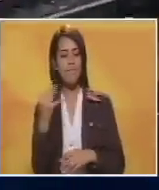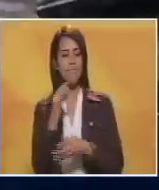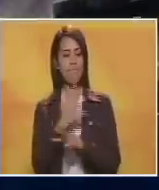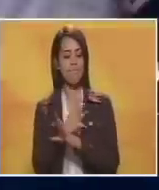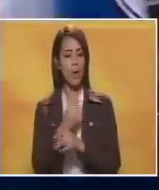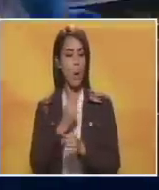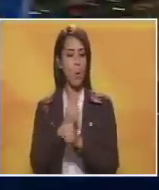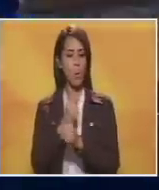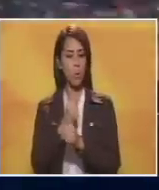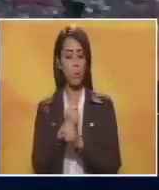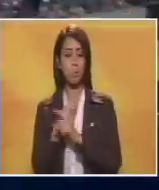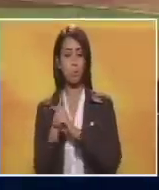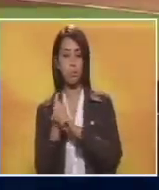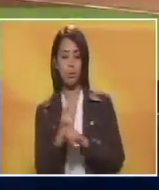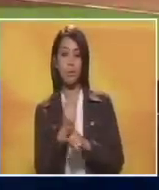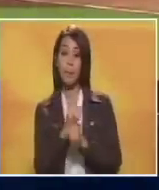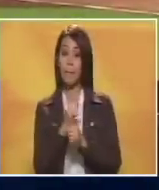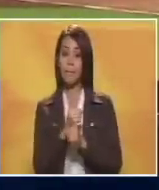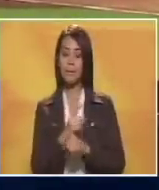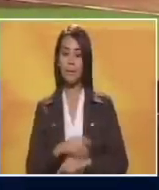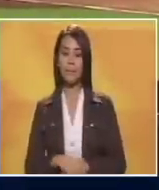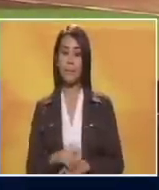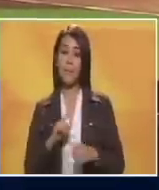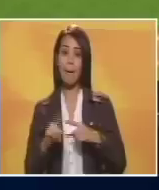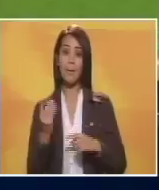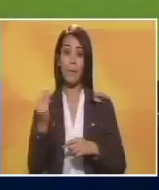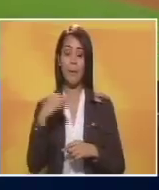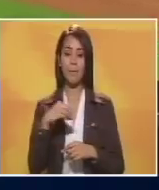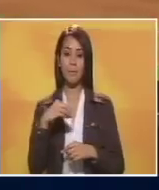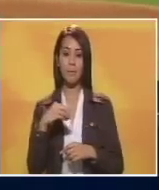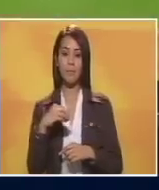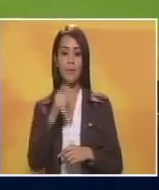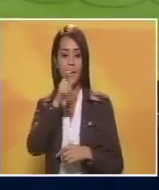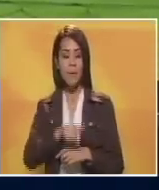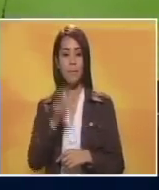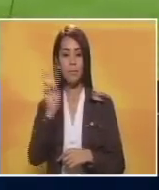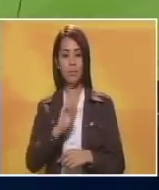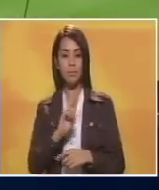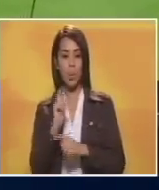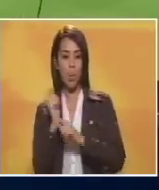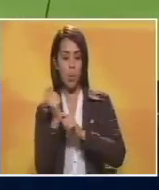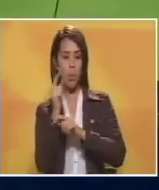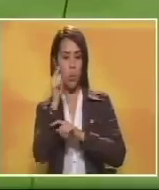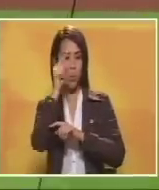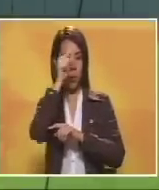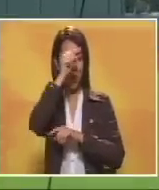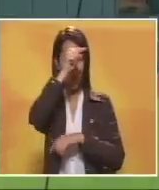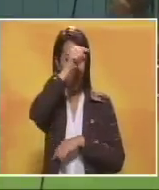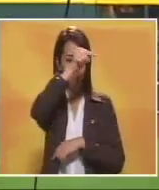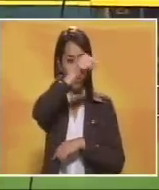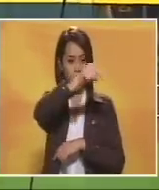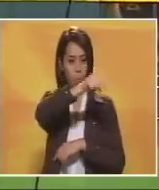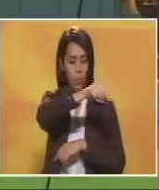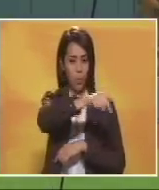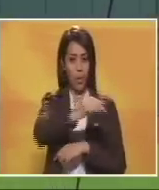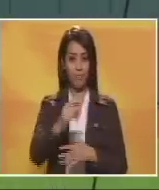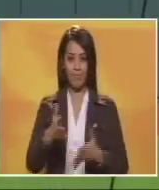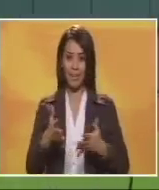lanzando Bartolo Colón, pero en entradas extras nuevamente el venezolano, esta vez con largo doble, decidió el